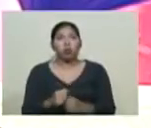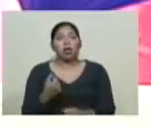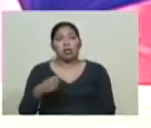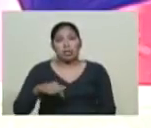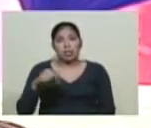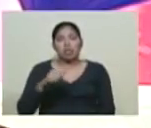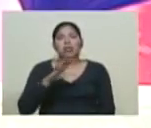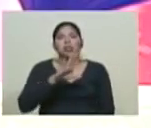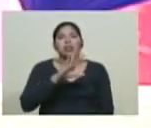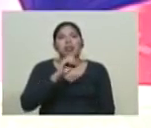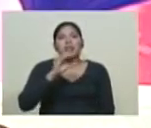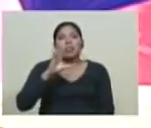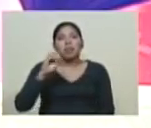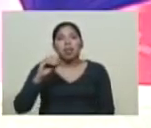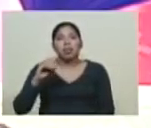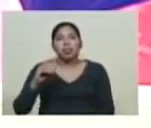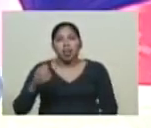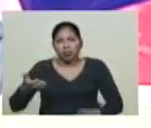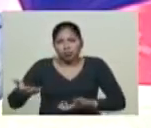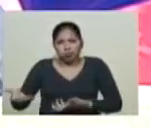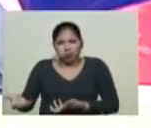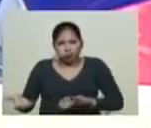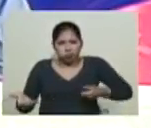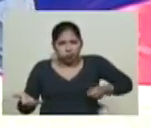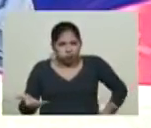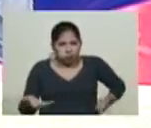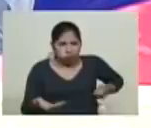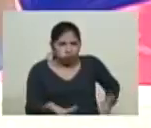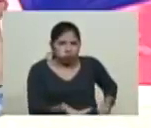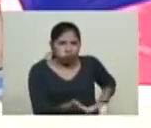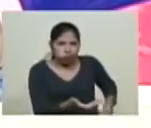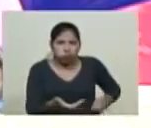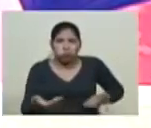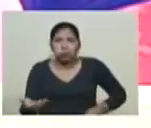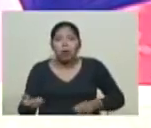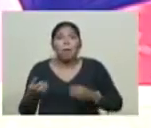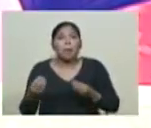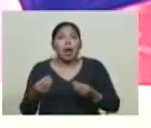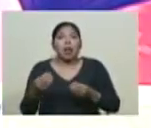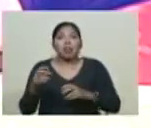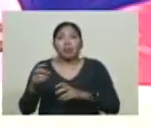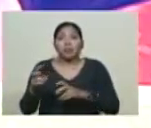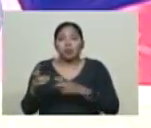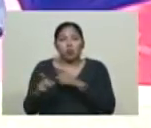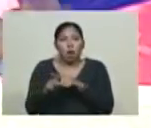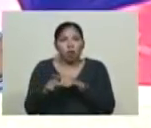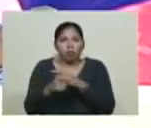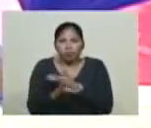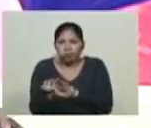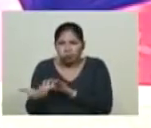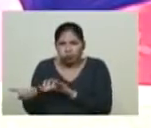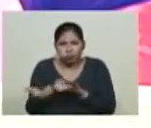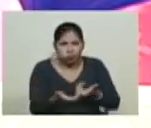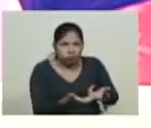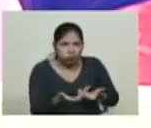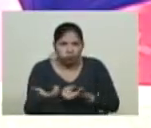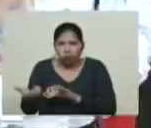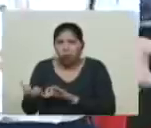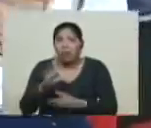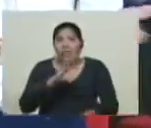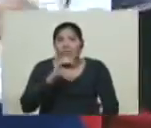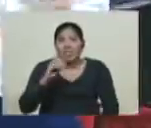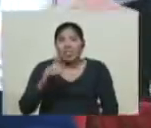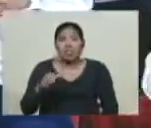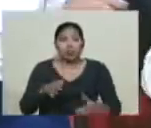500 máquinas de fumigación para, con 500 operadores, ir directamente al estado